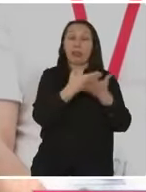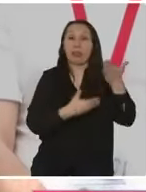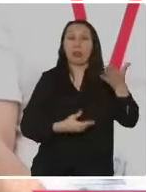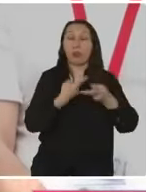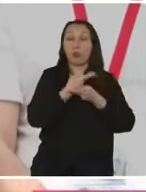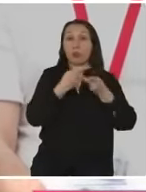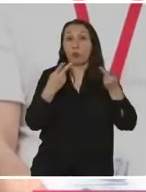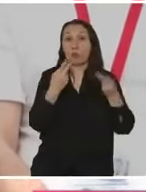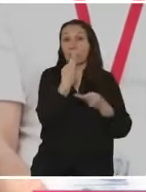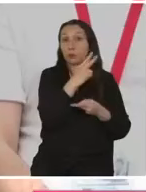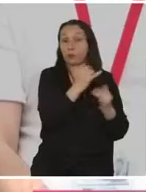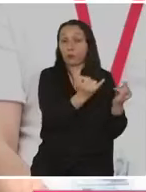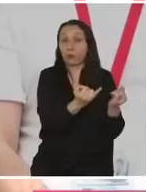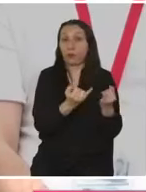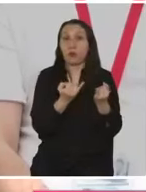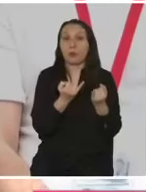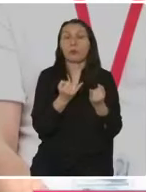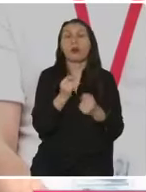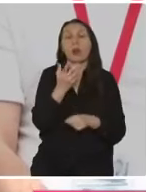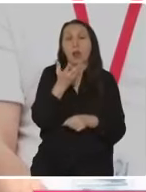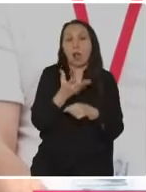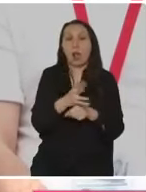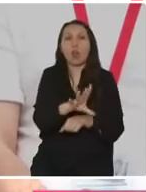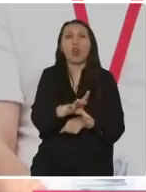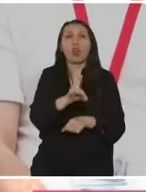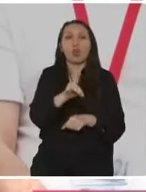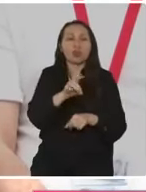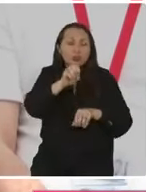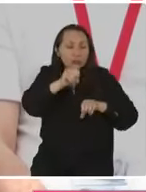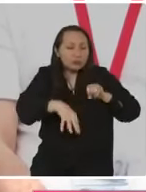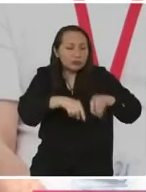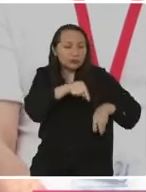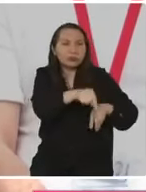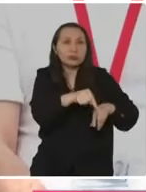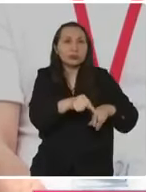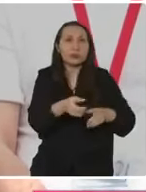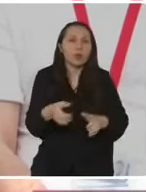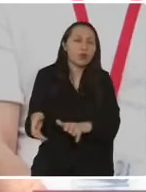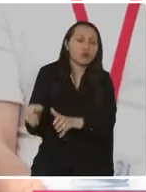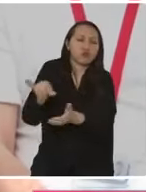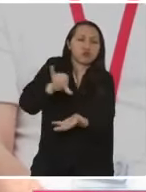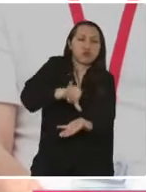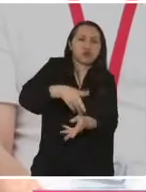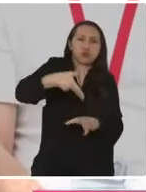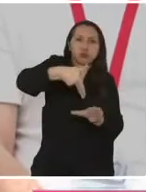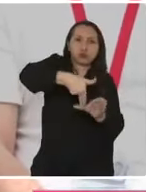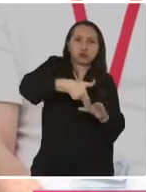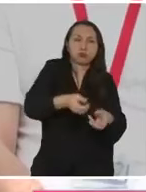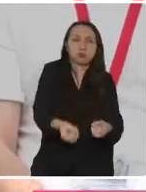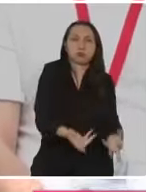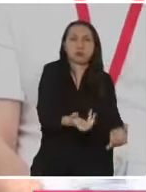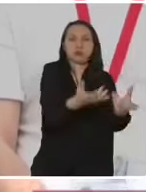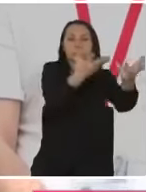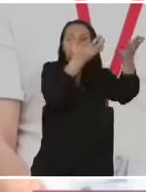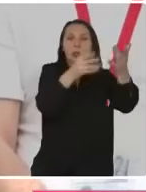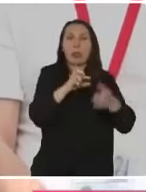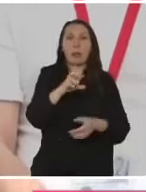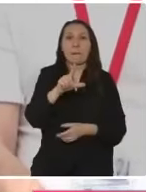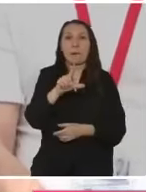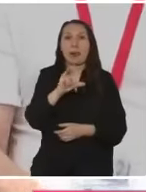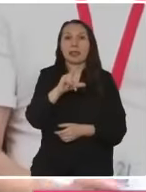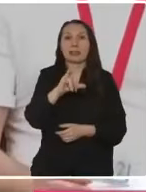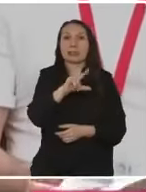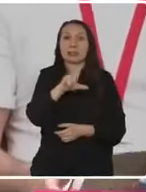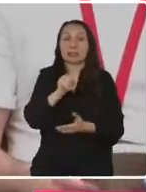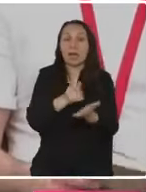hoy, según sus fuentes, de que se habrían encontrado rastros de acelerantes en el sector de Placilla, donde inició